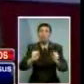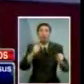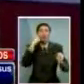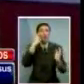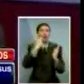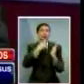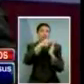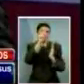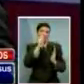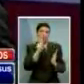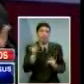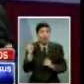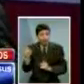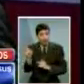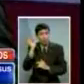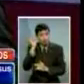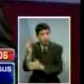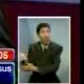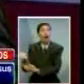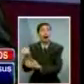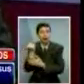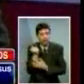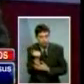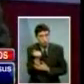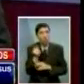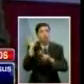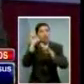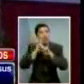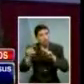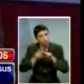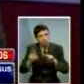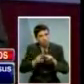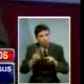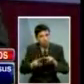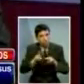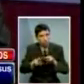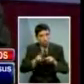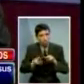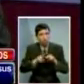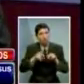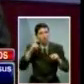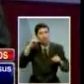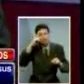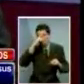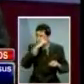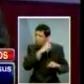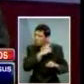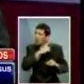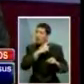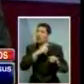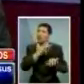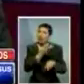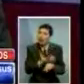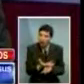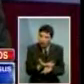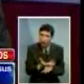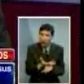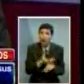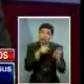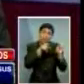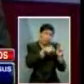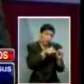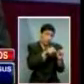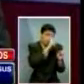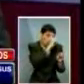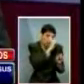puede ayudarnos a efectivamente resolver las dificultades que todavía persisten en este o en otros